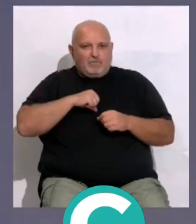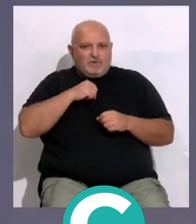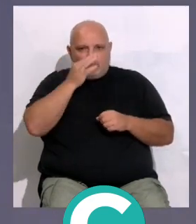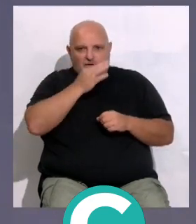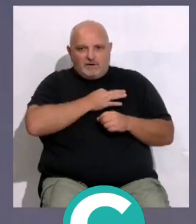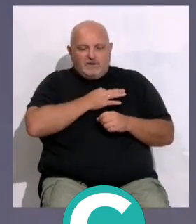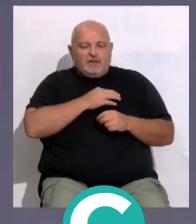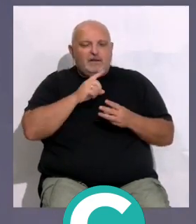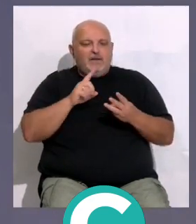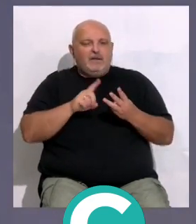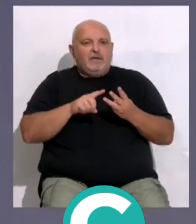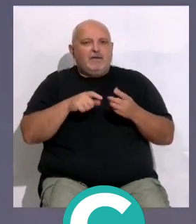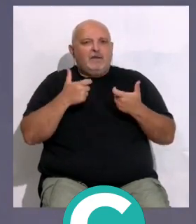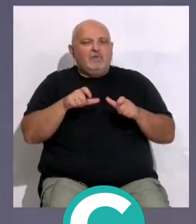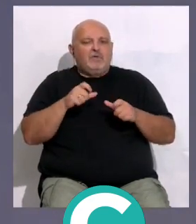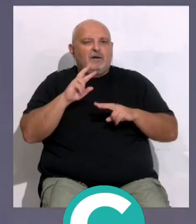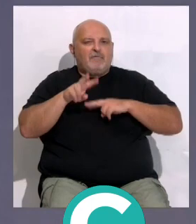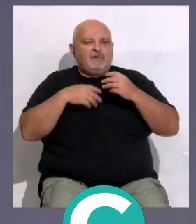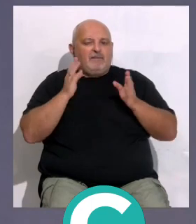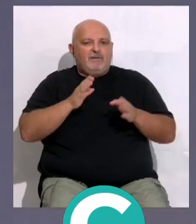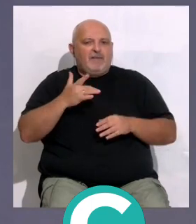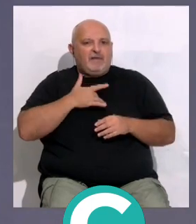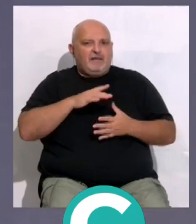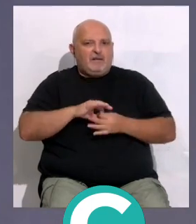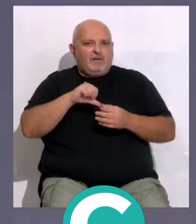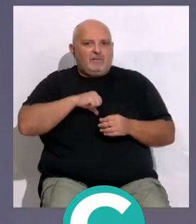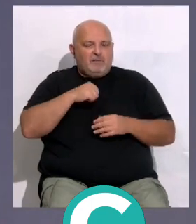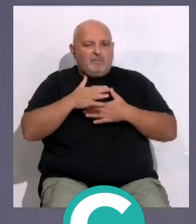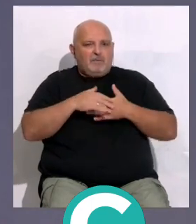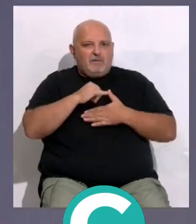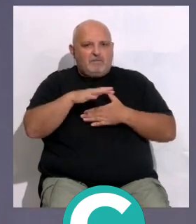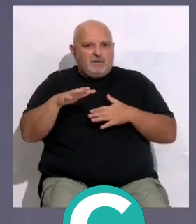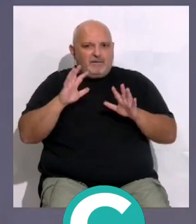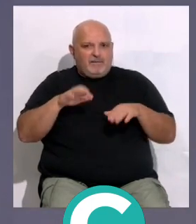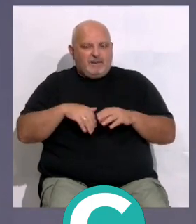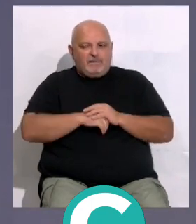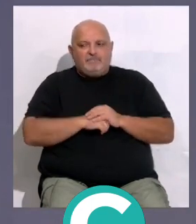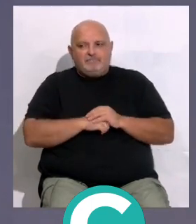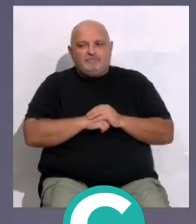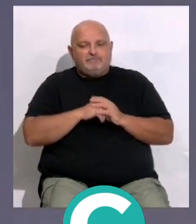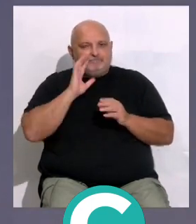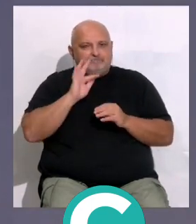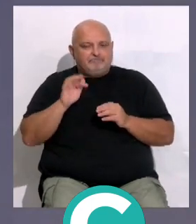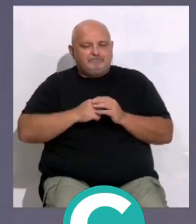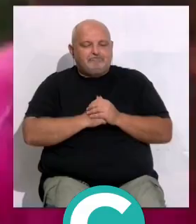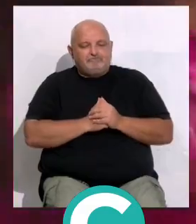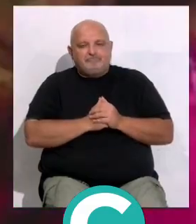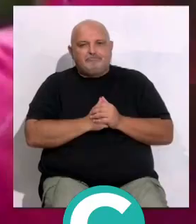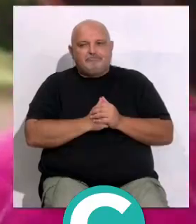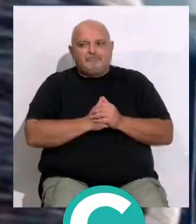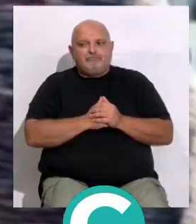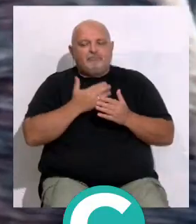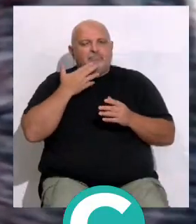Puerto Real y la Unidad de Rehabilitación Cardíaca del Hospital Puerta del Mar de Cádiz. Lo vemos.